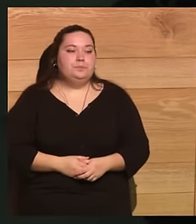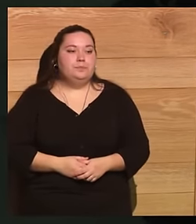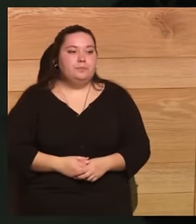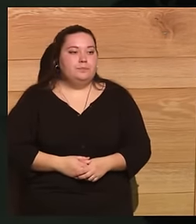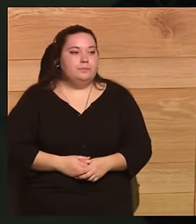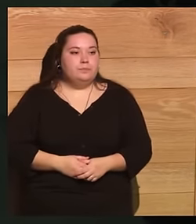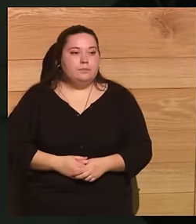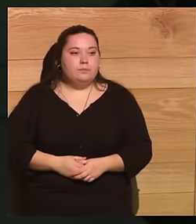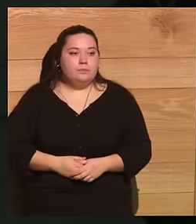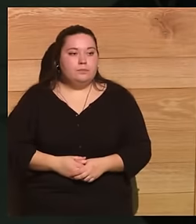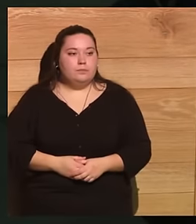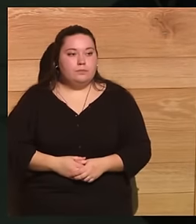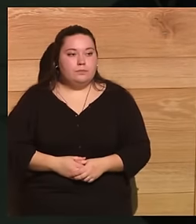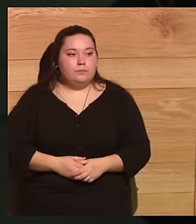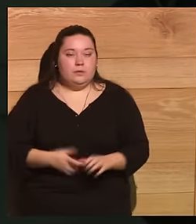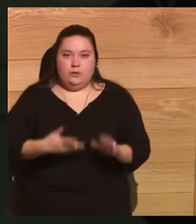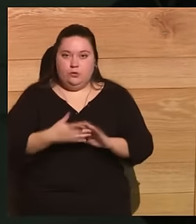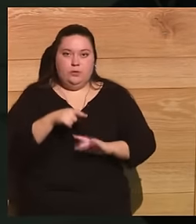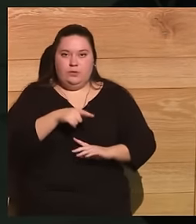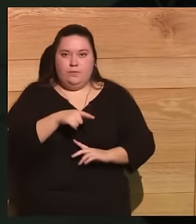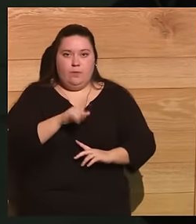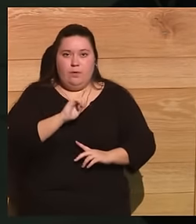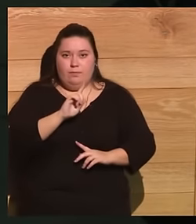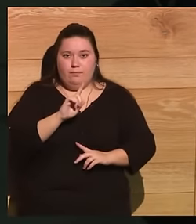Peterson. Esto fue una revolución.